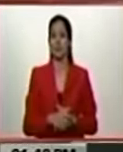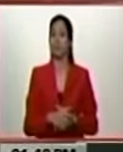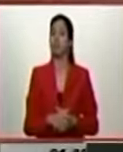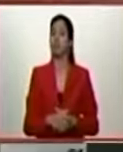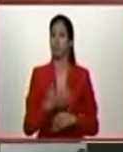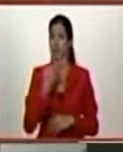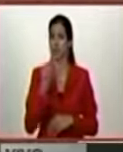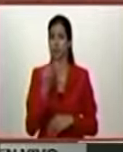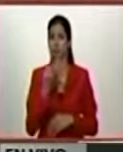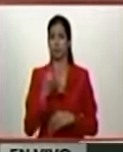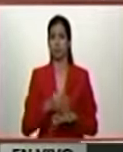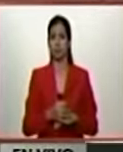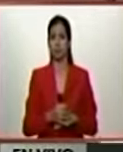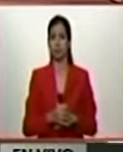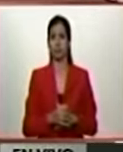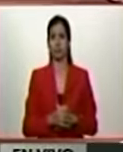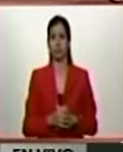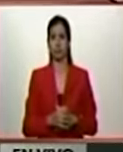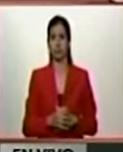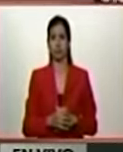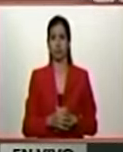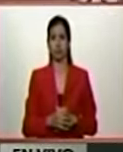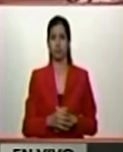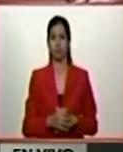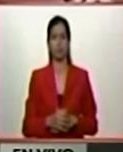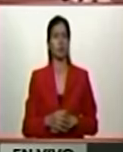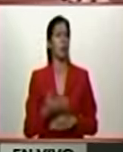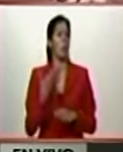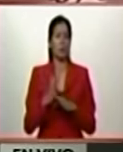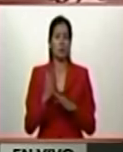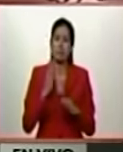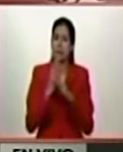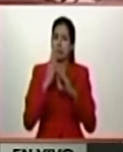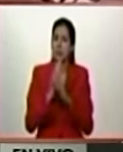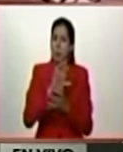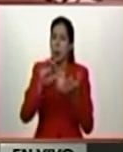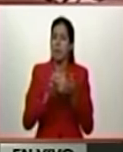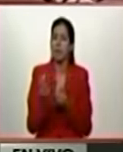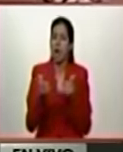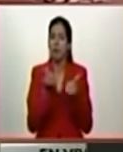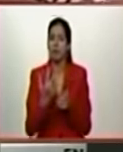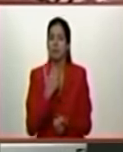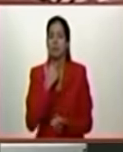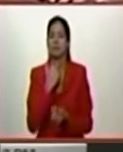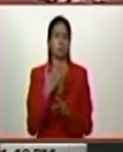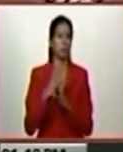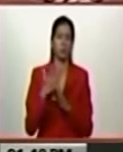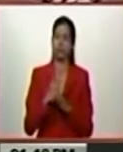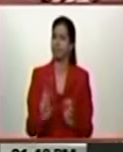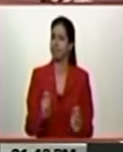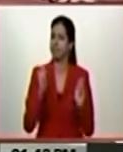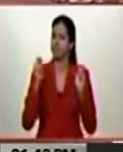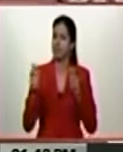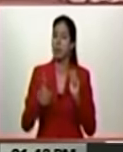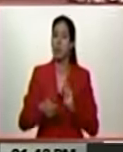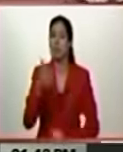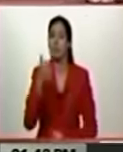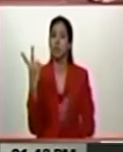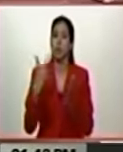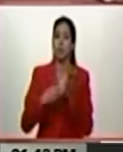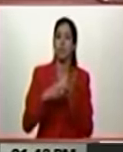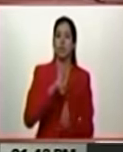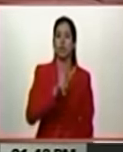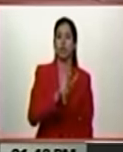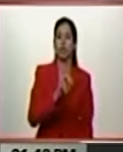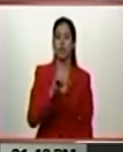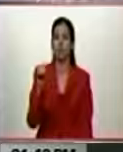efecto, a pesar de las dificultades económicas, hemos invertido más de 2.200 millones